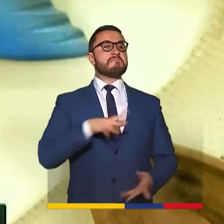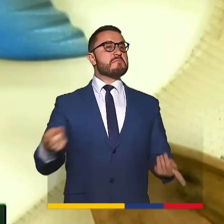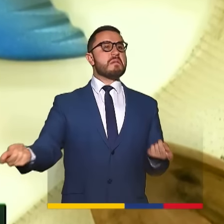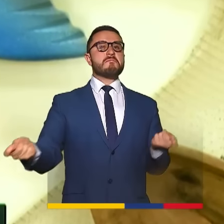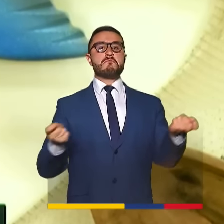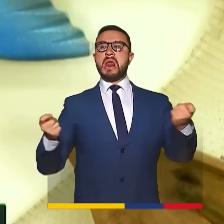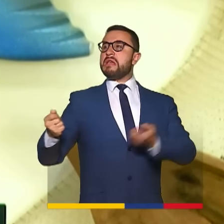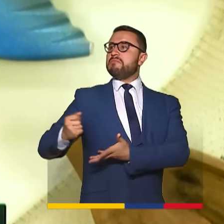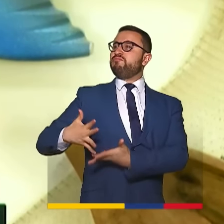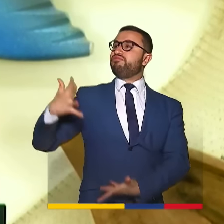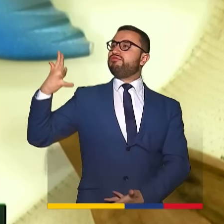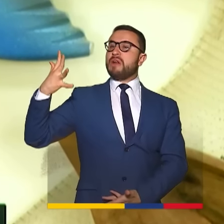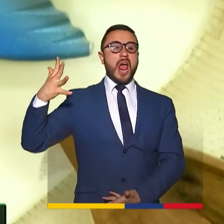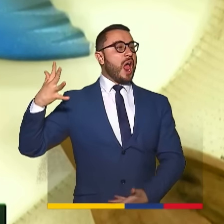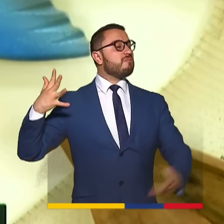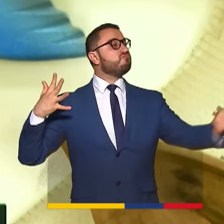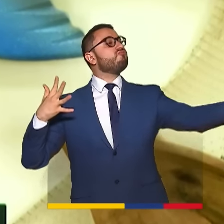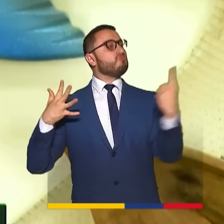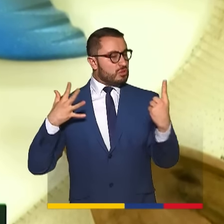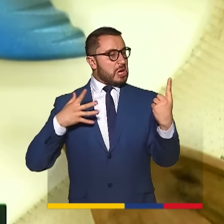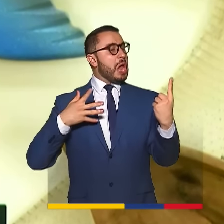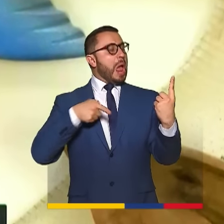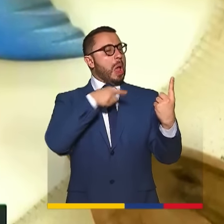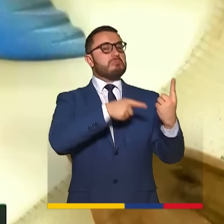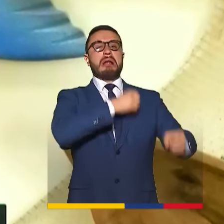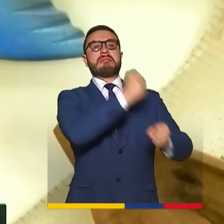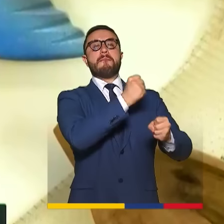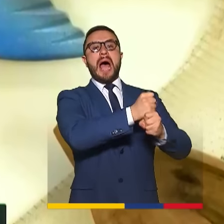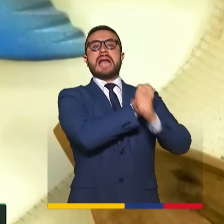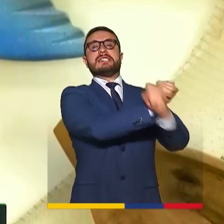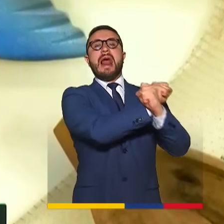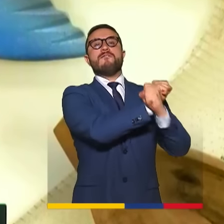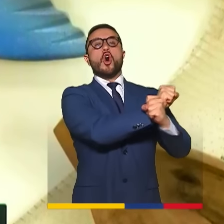que aún hoy dominan.